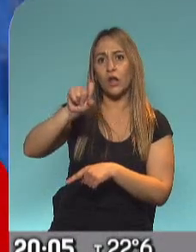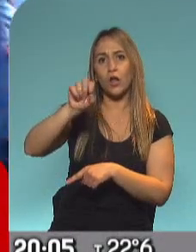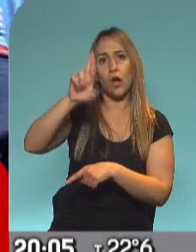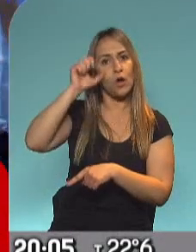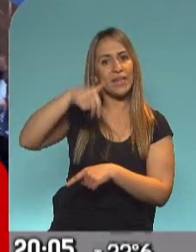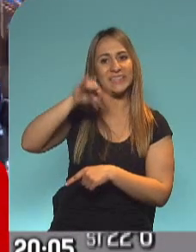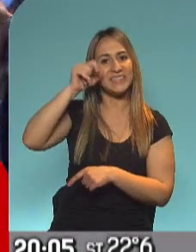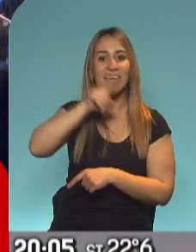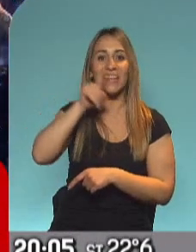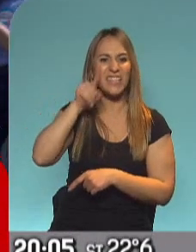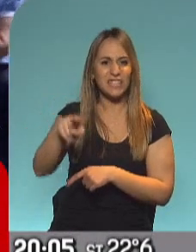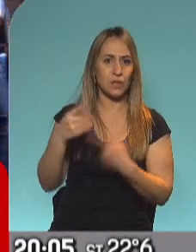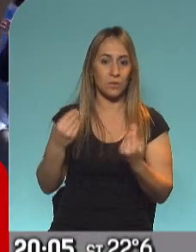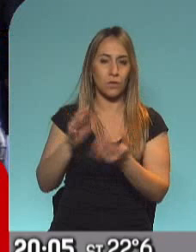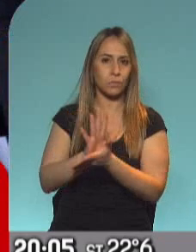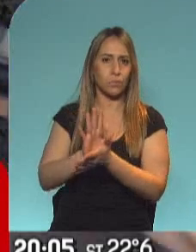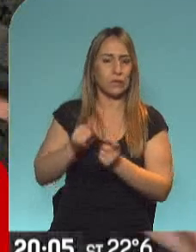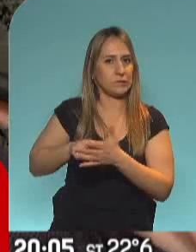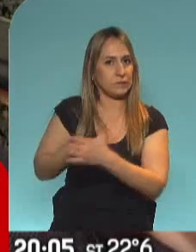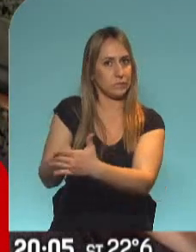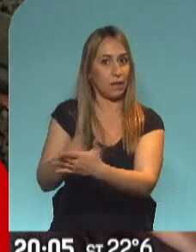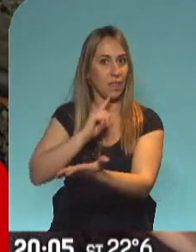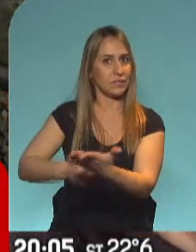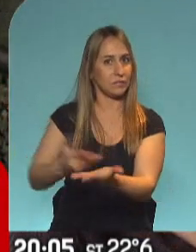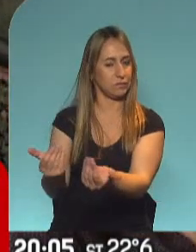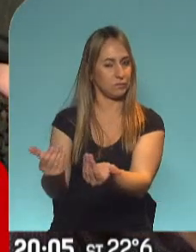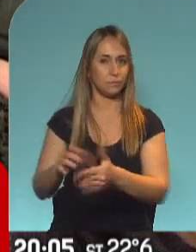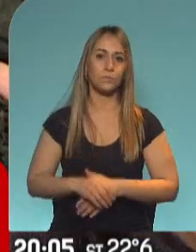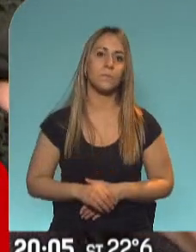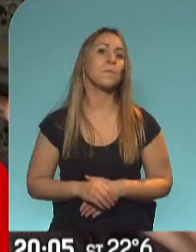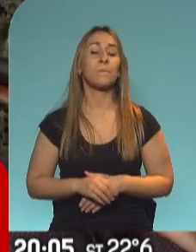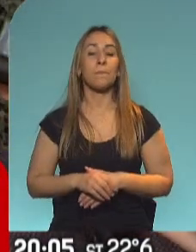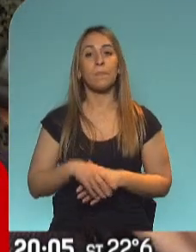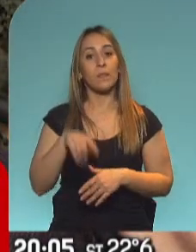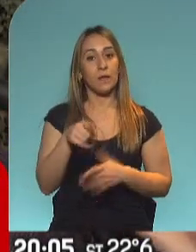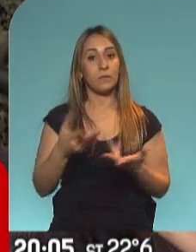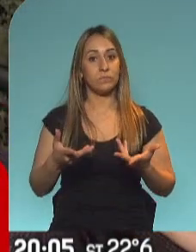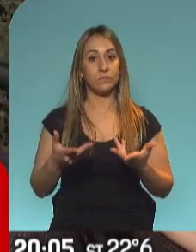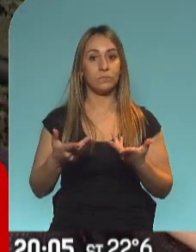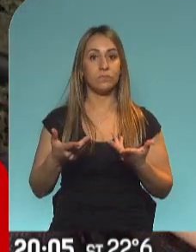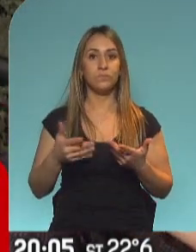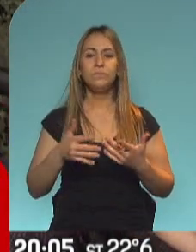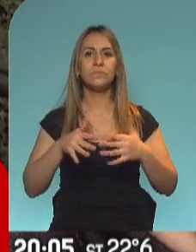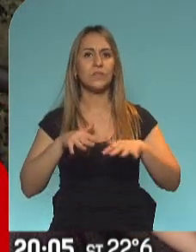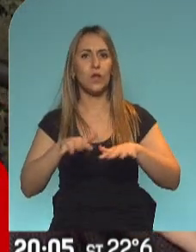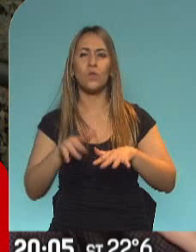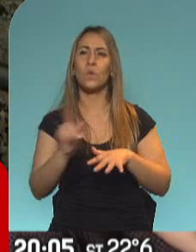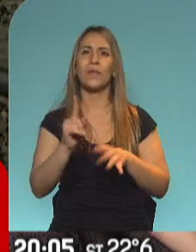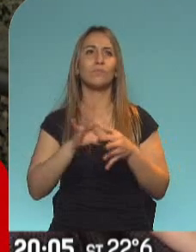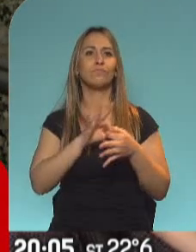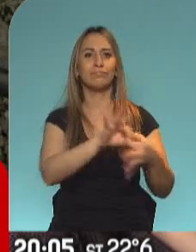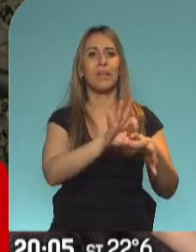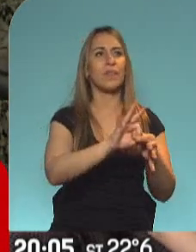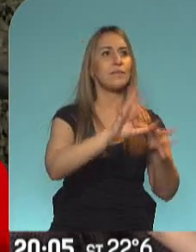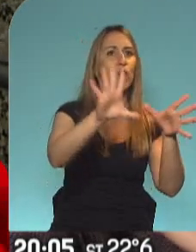tome la decisión de hoy. Lo vemos a Cafiero. Son resabios que no tienen que ver con la democracia ni con